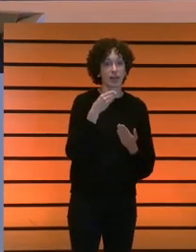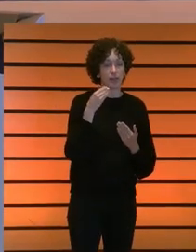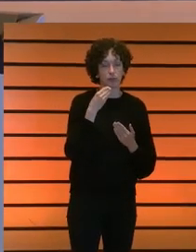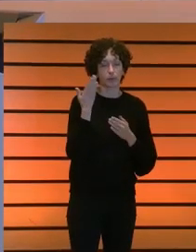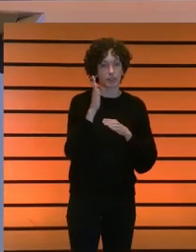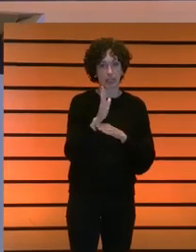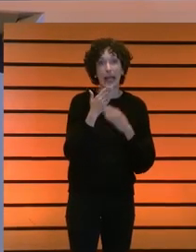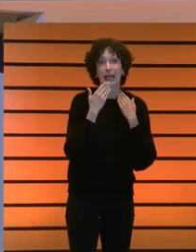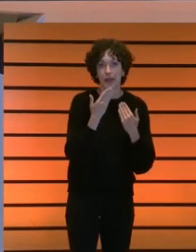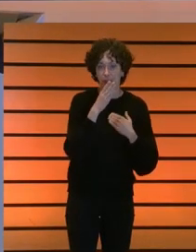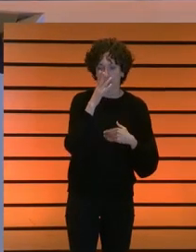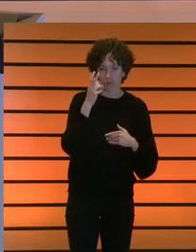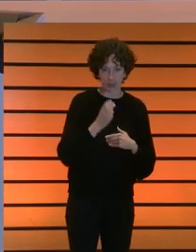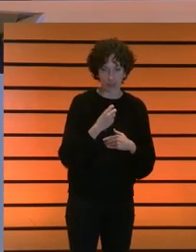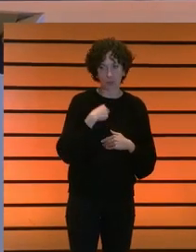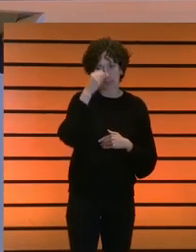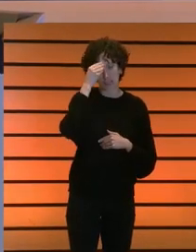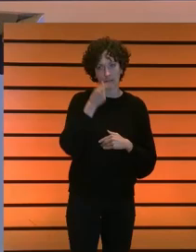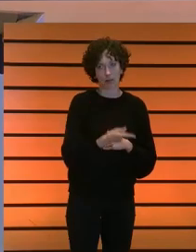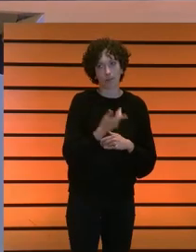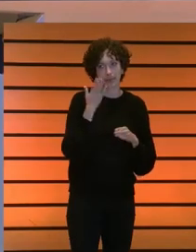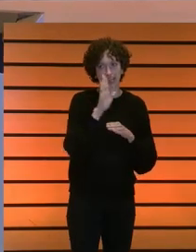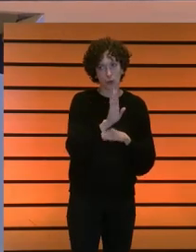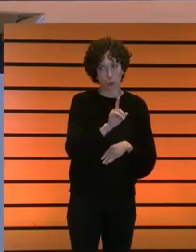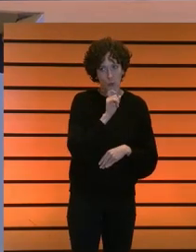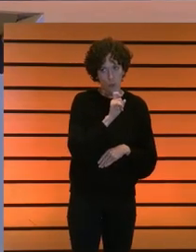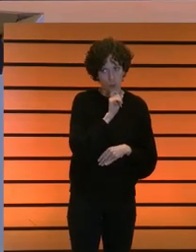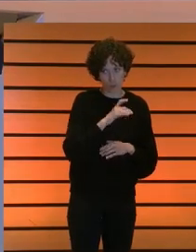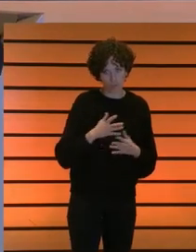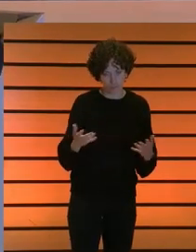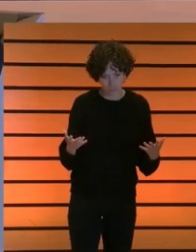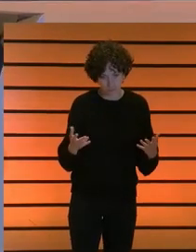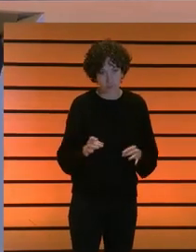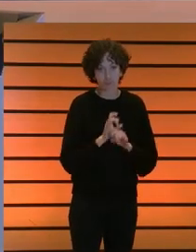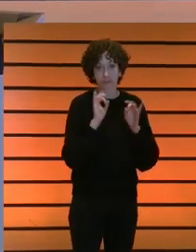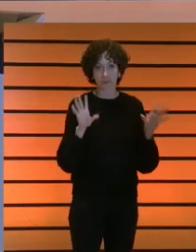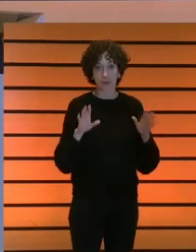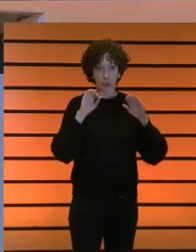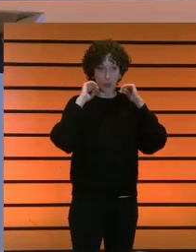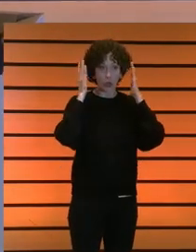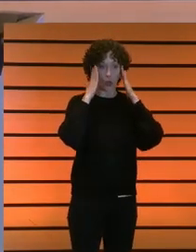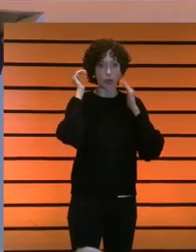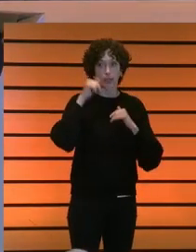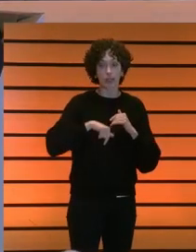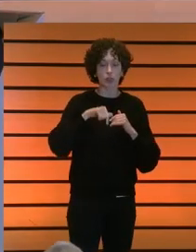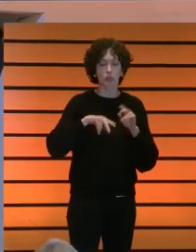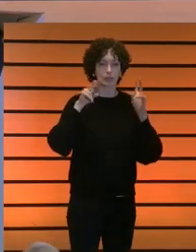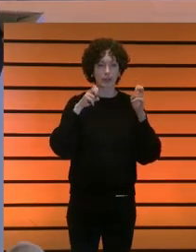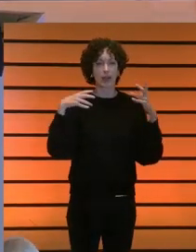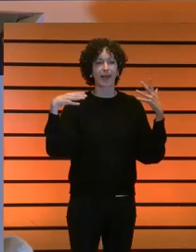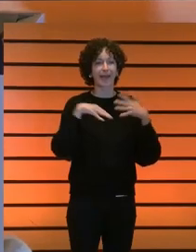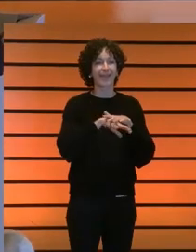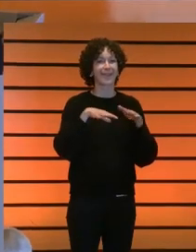con nosotros y yo pensaba cómo presento a Benedicto No claro el congreso va de enredarse